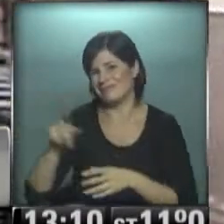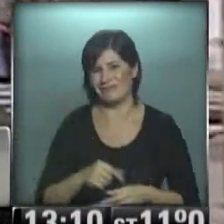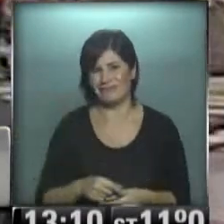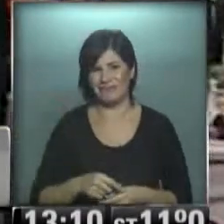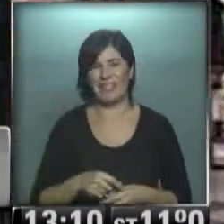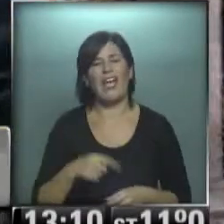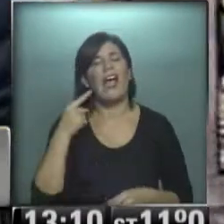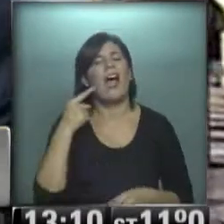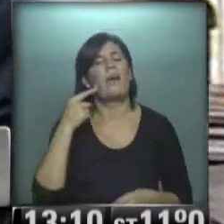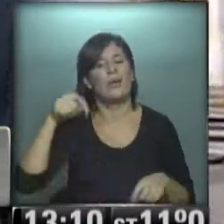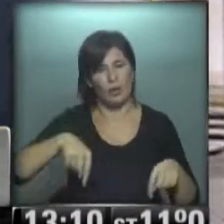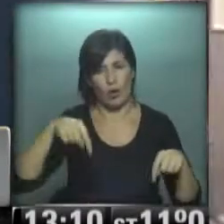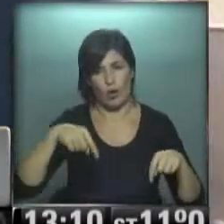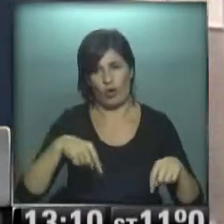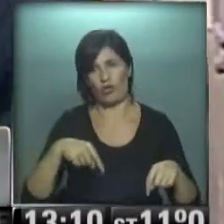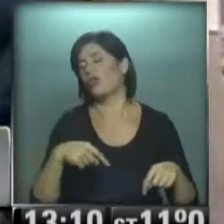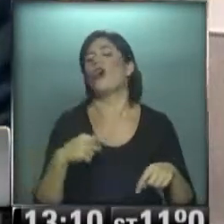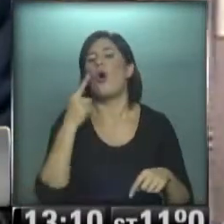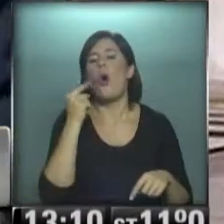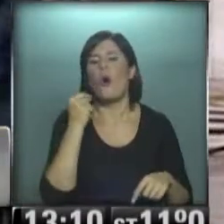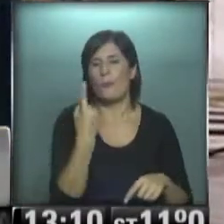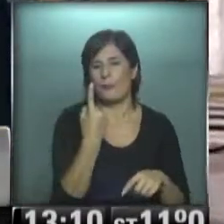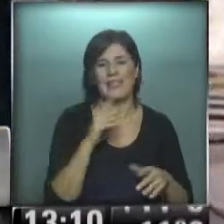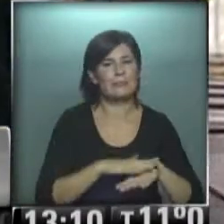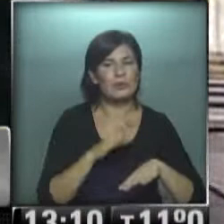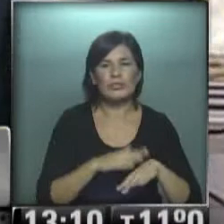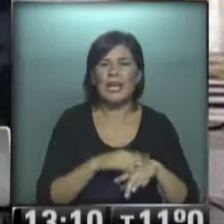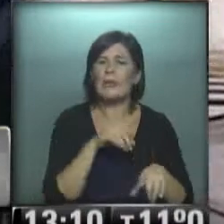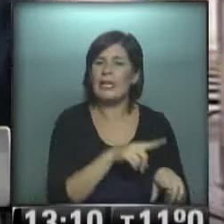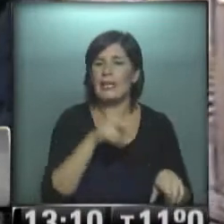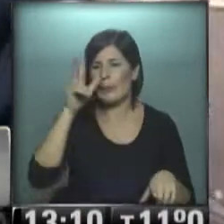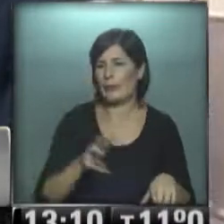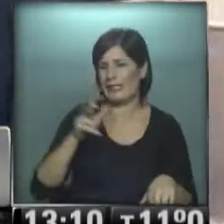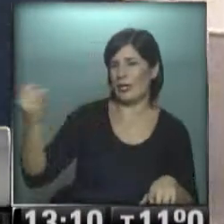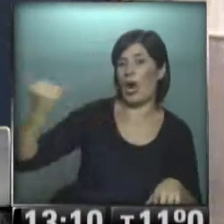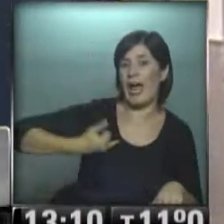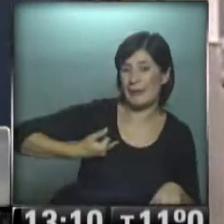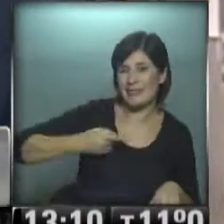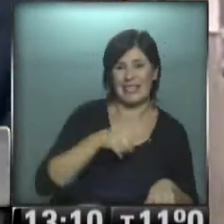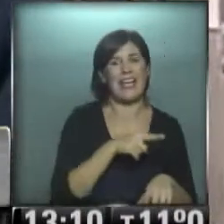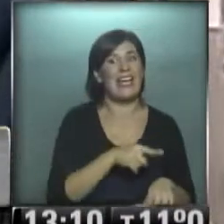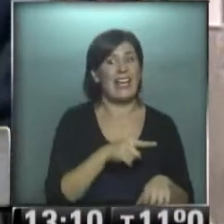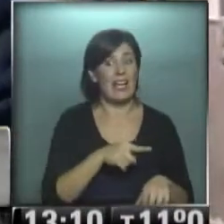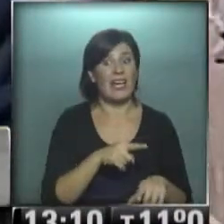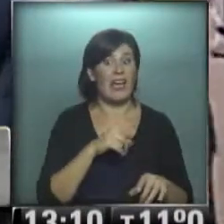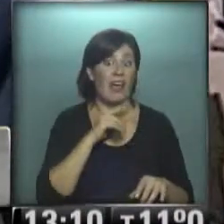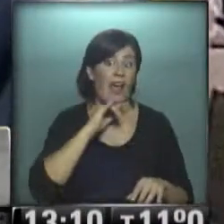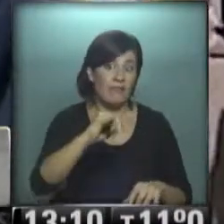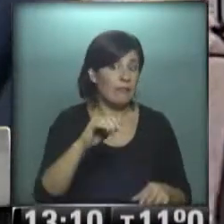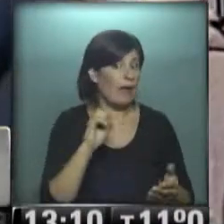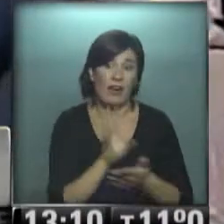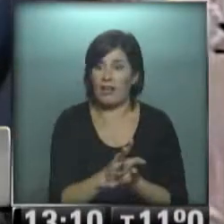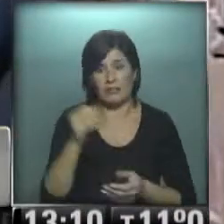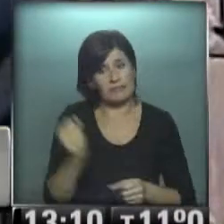hoy debió decir, seguramente por orden desde el Vaticano mismo, salir a confirmar la carta, algo que ya había